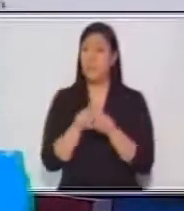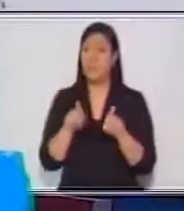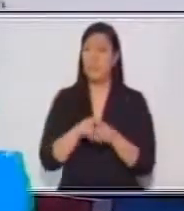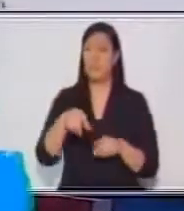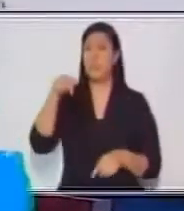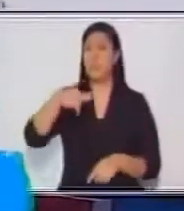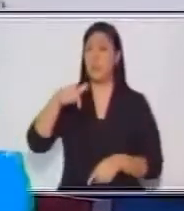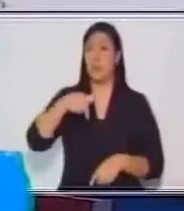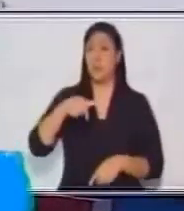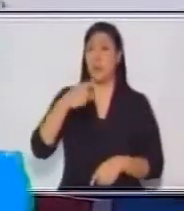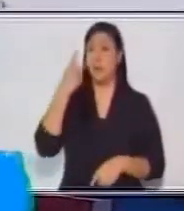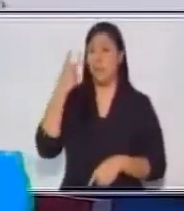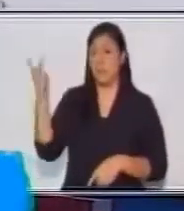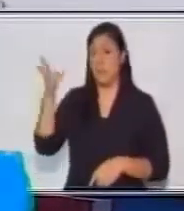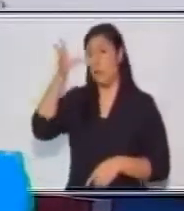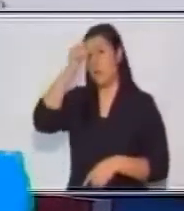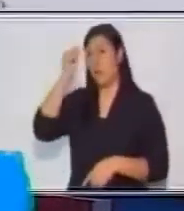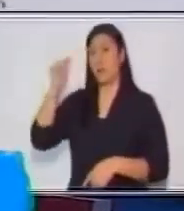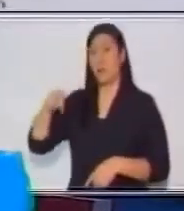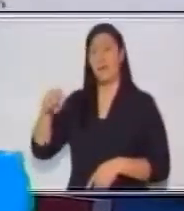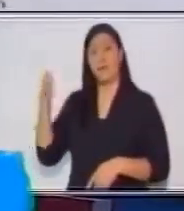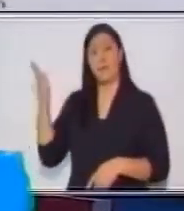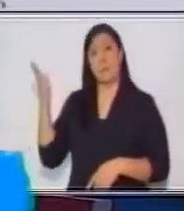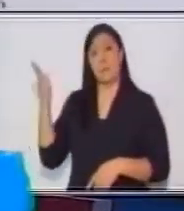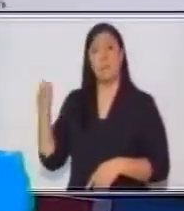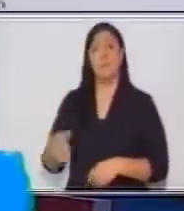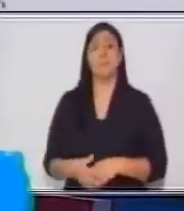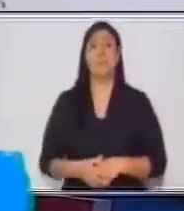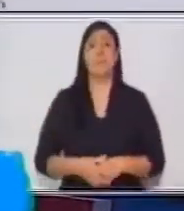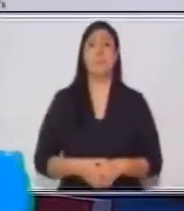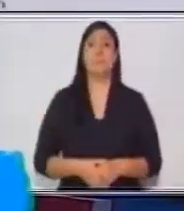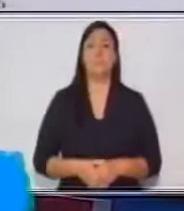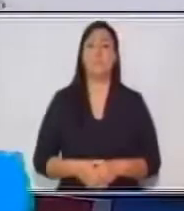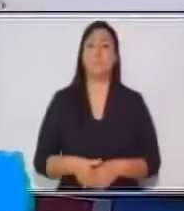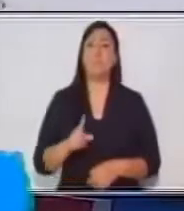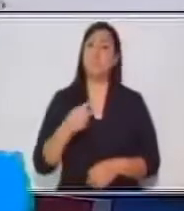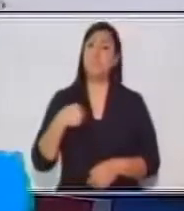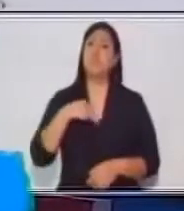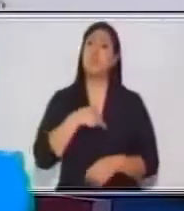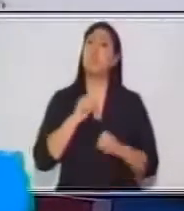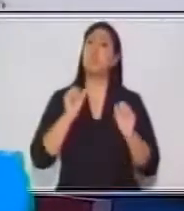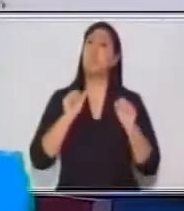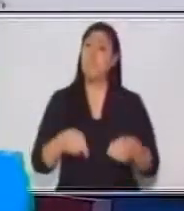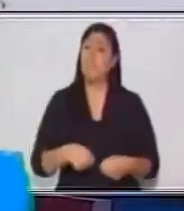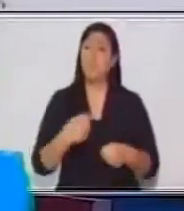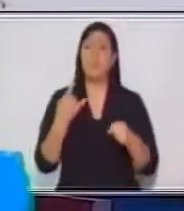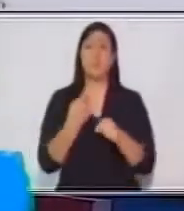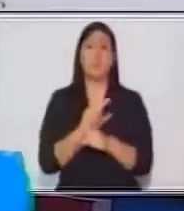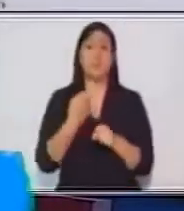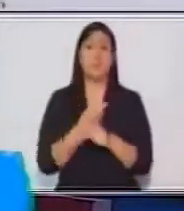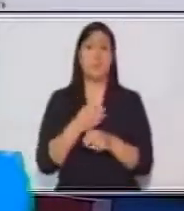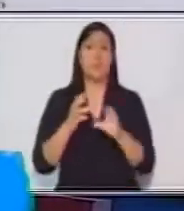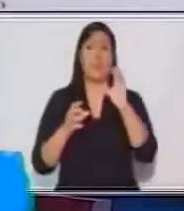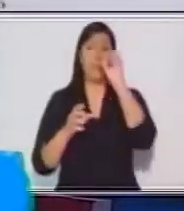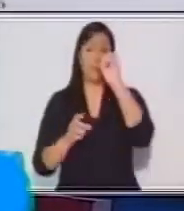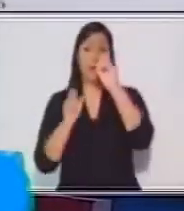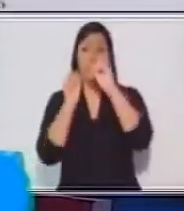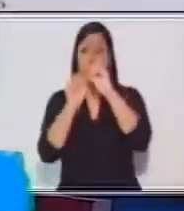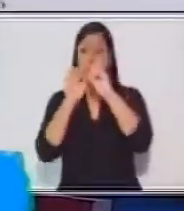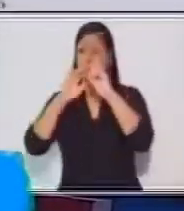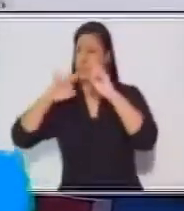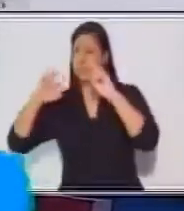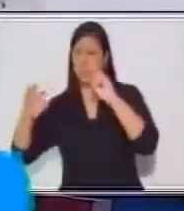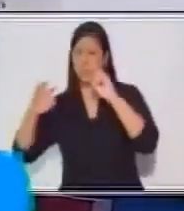estamos aprendiendo de proporcionalidad inversa, podemos usar decimales. Bien,